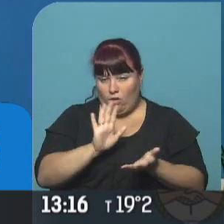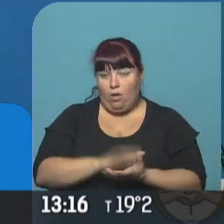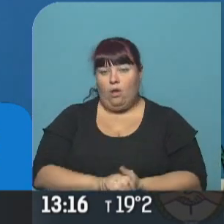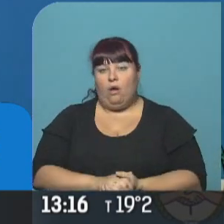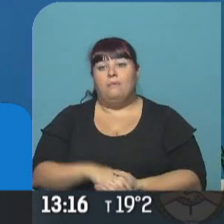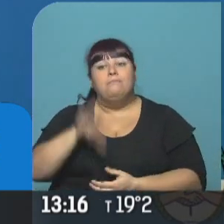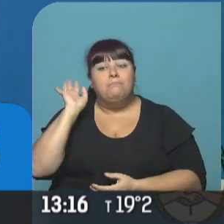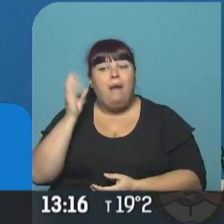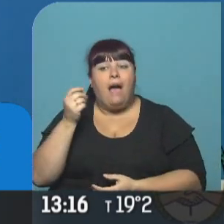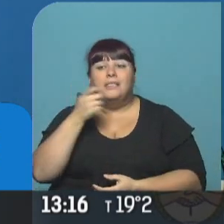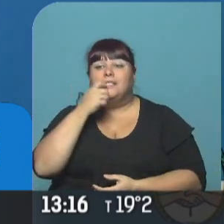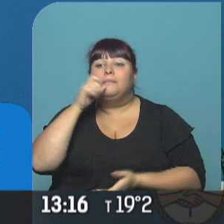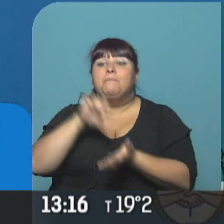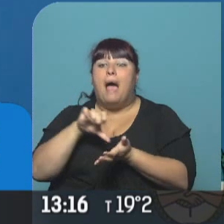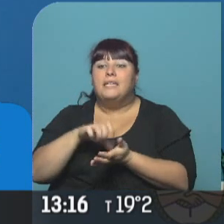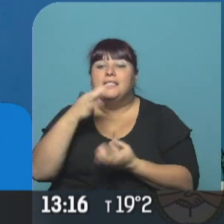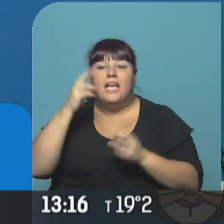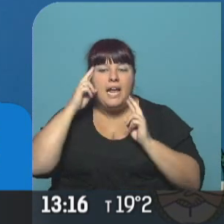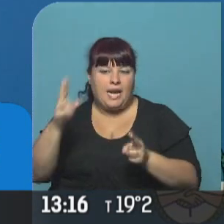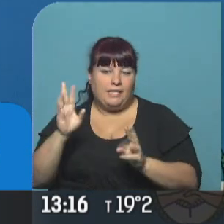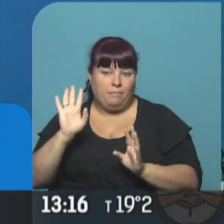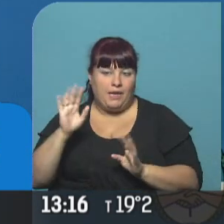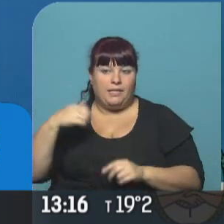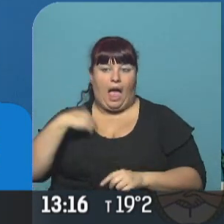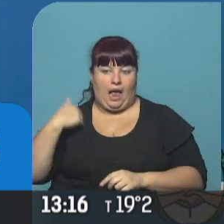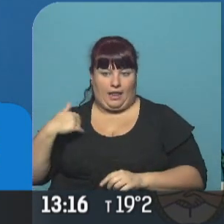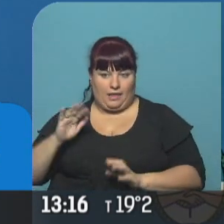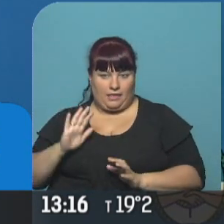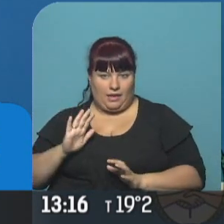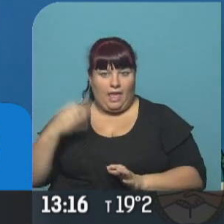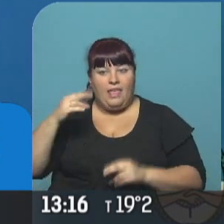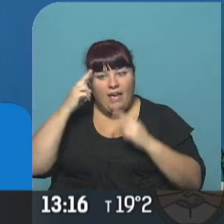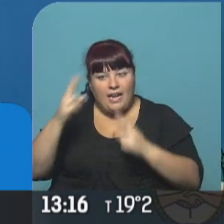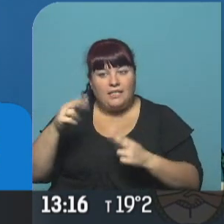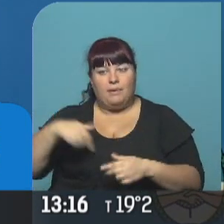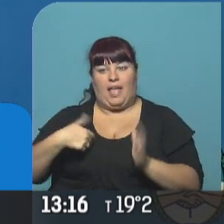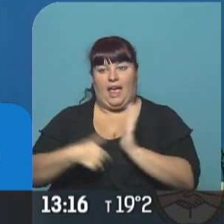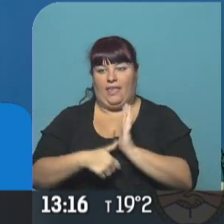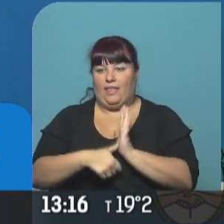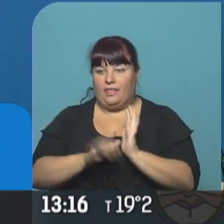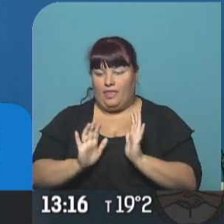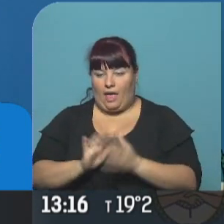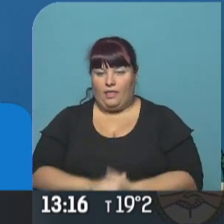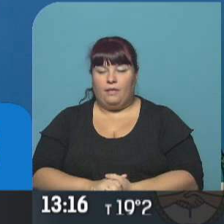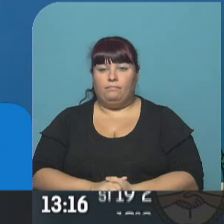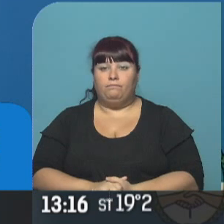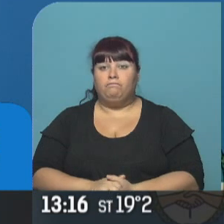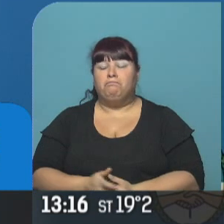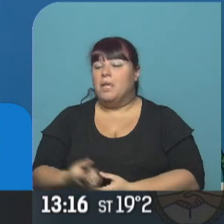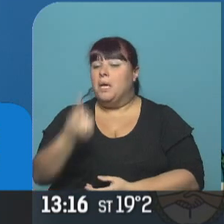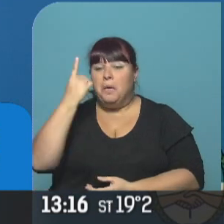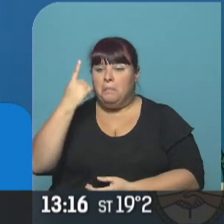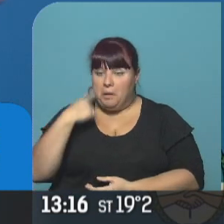Y especialmente aquellos países que respeten a nuestro país, que respeten nuestra identidad. Y desde el